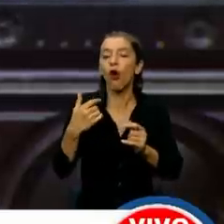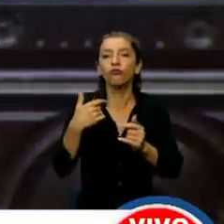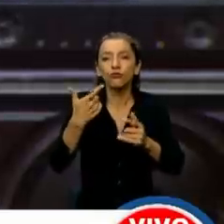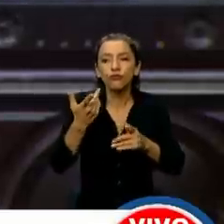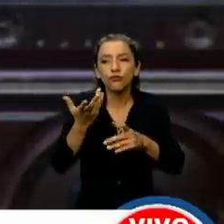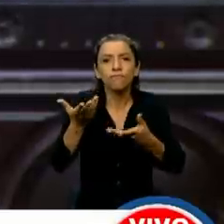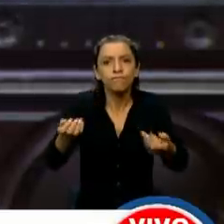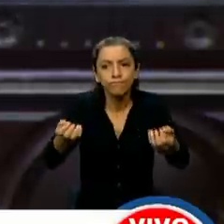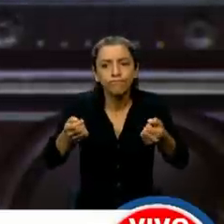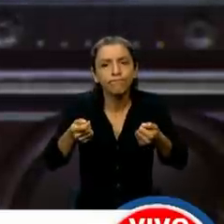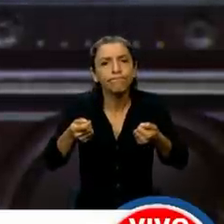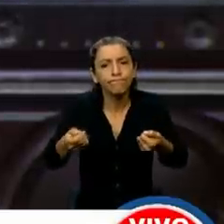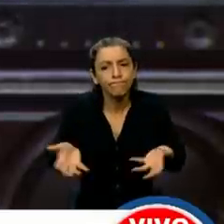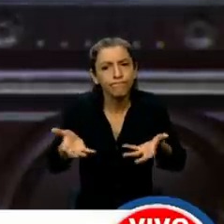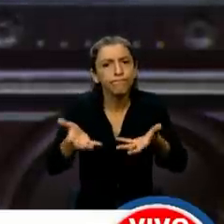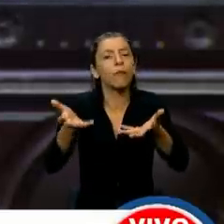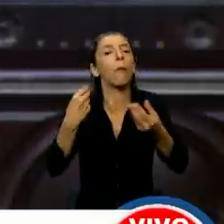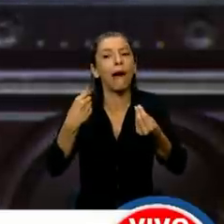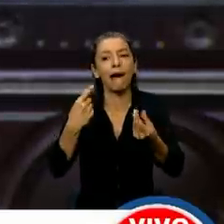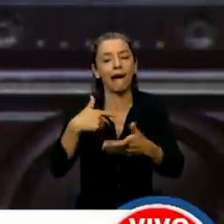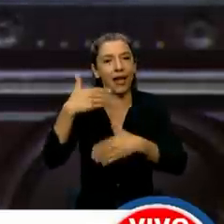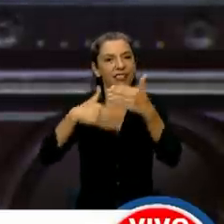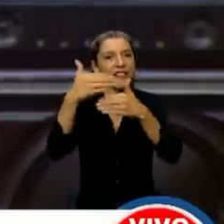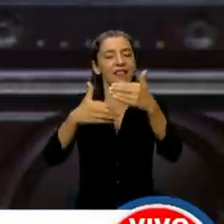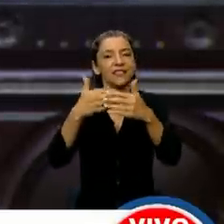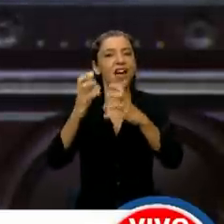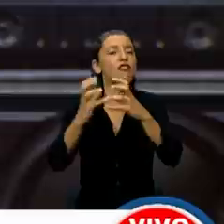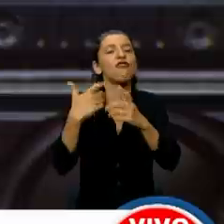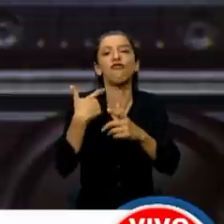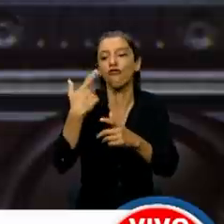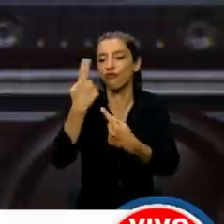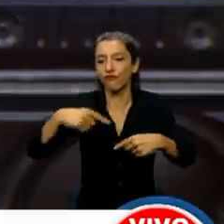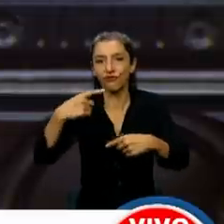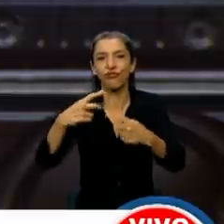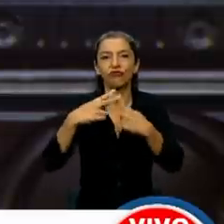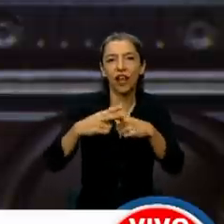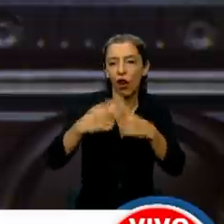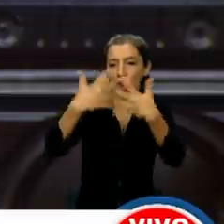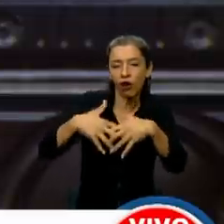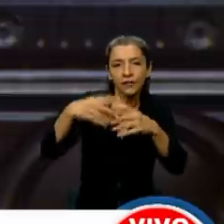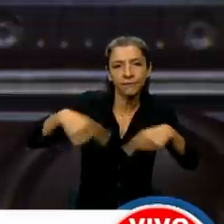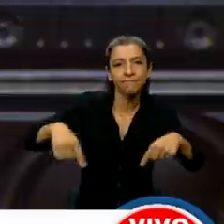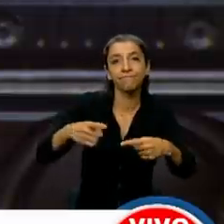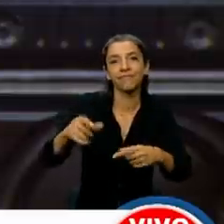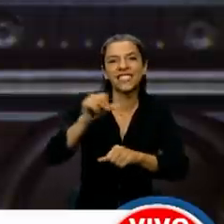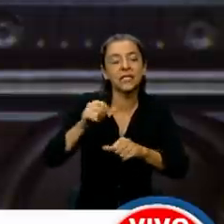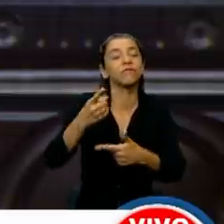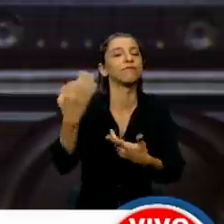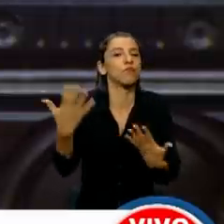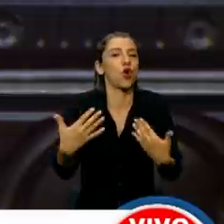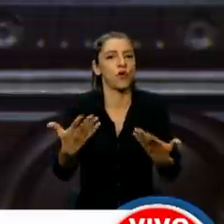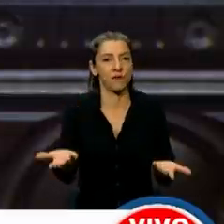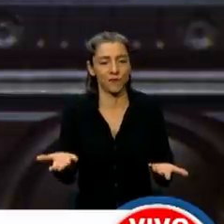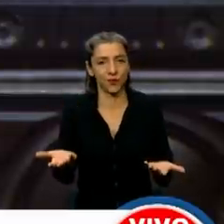mire señor presidente me parece también importante que debemos detallar el contexto en el que estamos tratando este